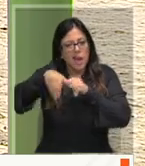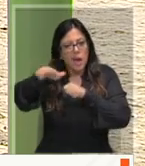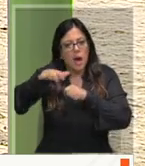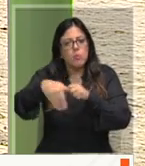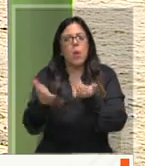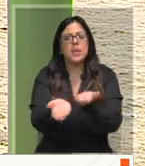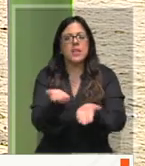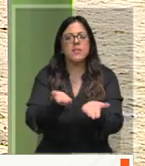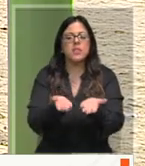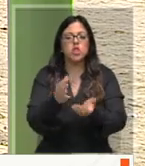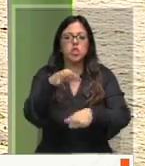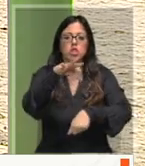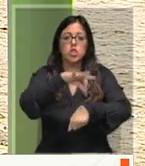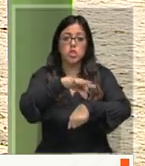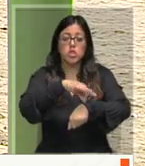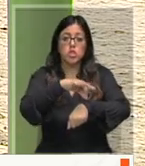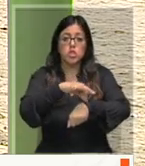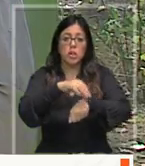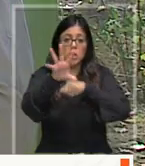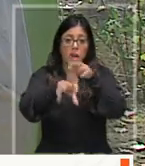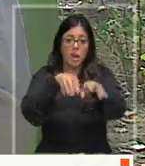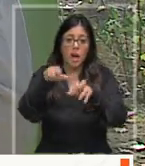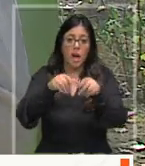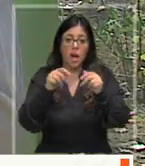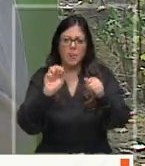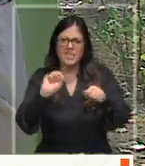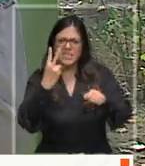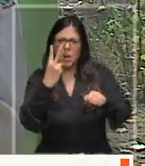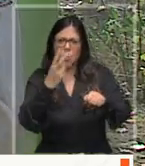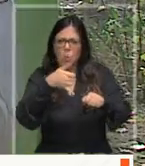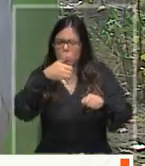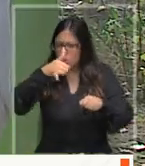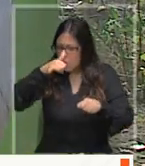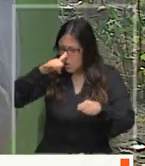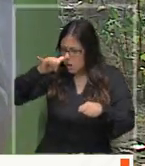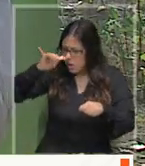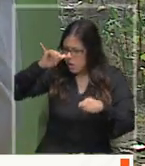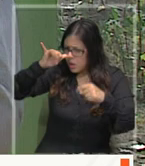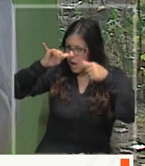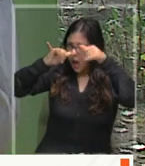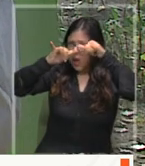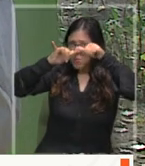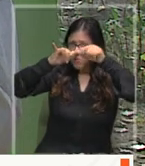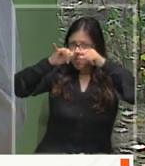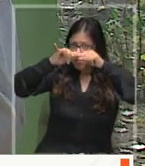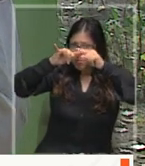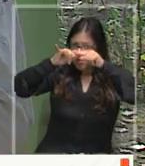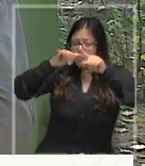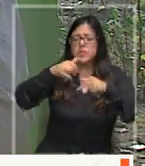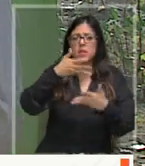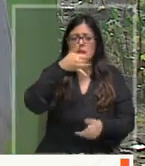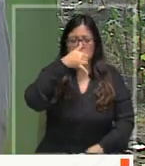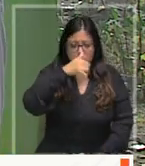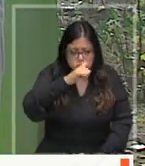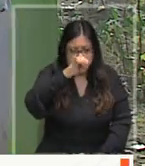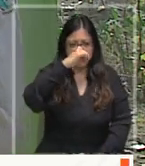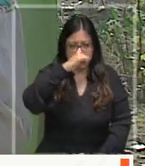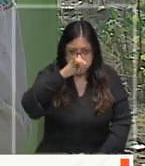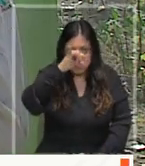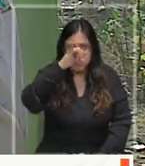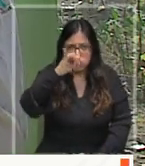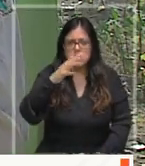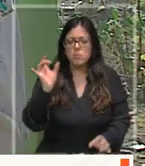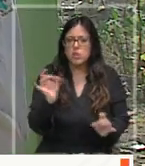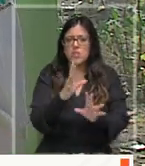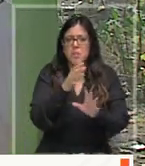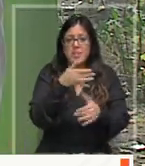que opinara sobre el segundo cuerno de Hannah por alguna razón Hannah lo fue gastando de una forma errónea en el fondo se